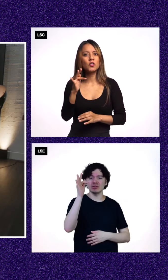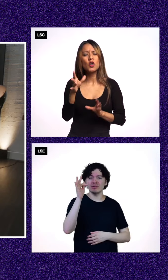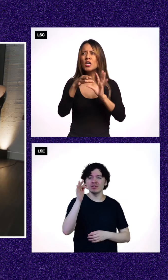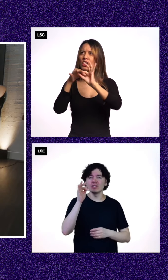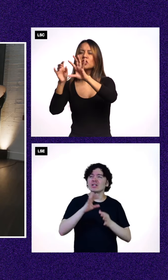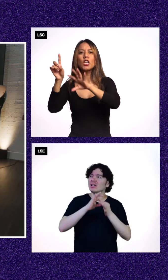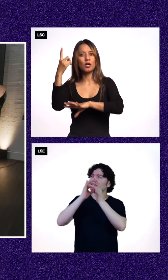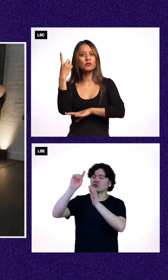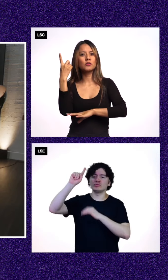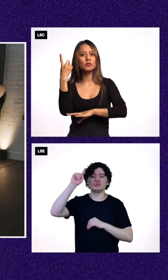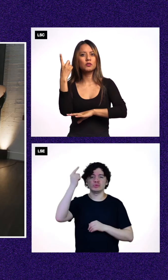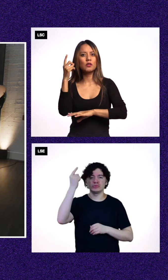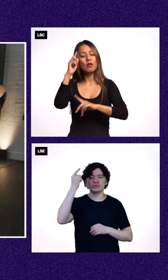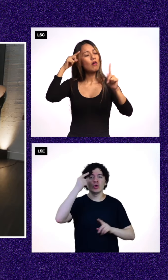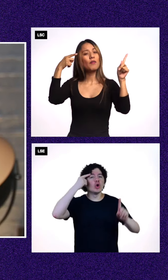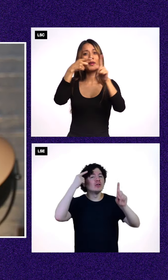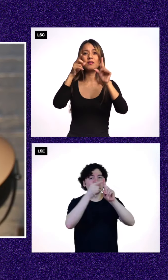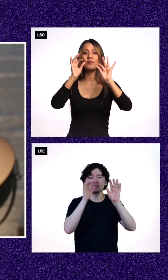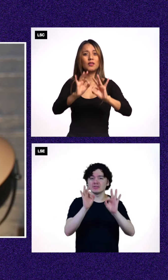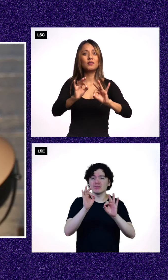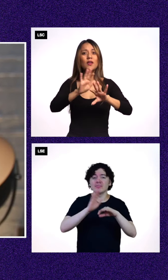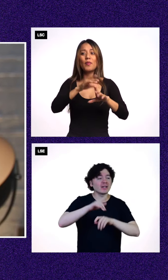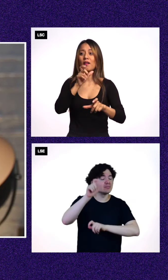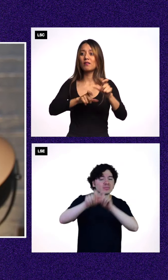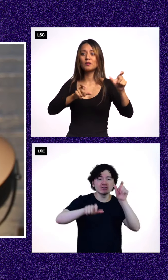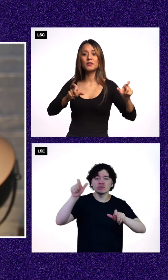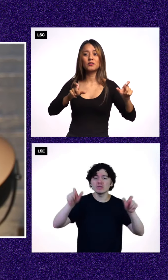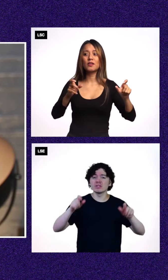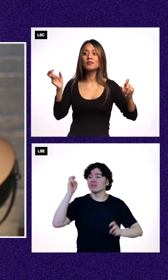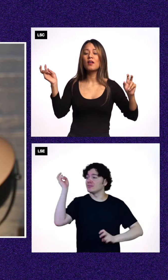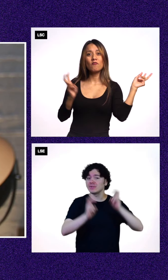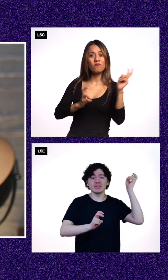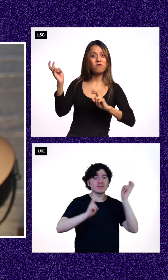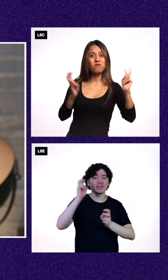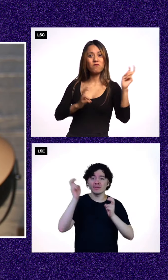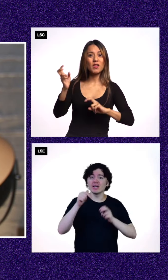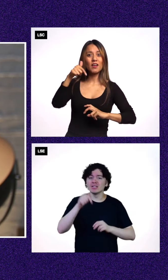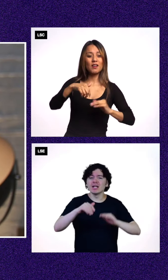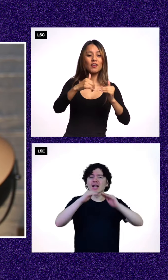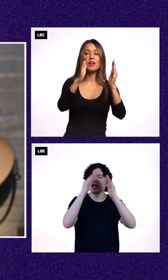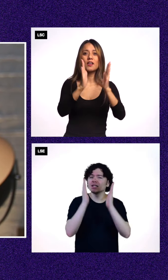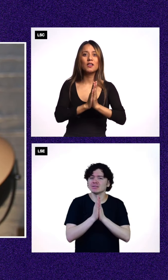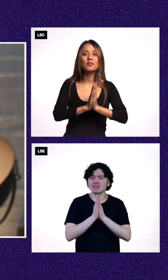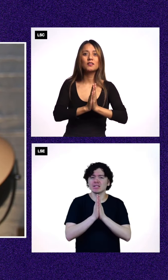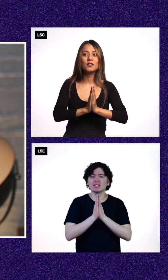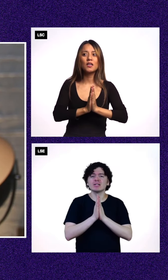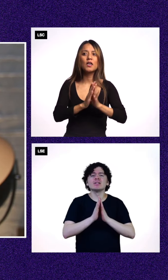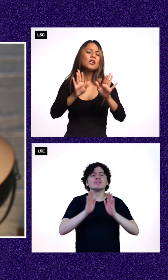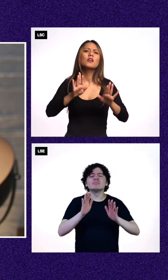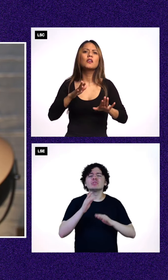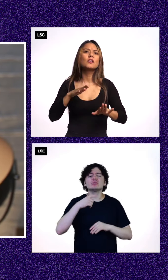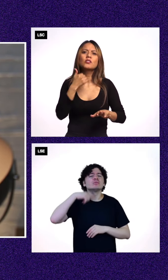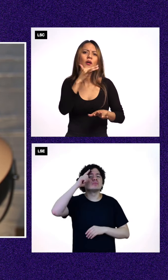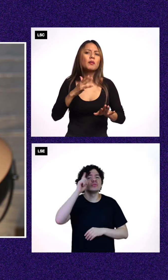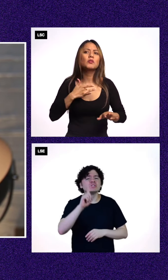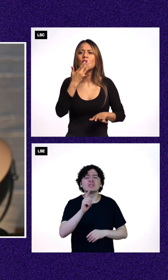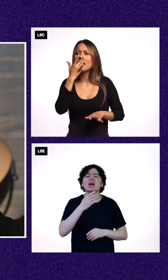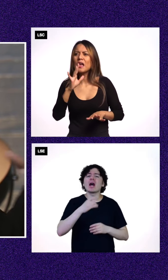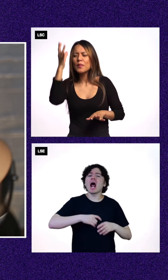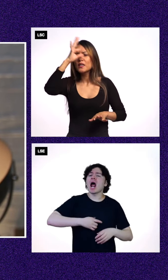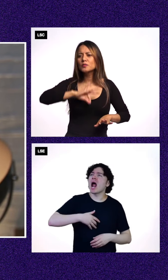siempre ha sido una de mis metas, que la gente venga a la iglesia y sepa que no importa qué punto se encuentre de su espíritu, cuando entren,